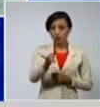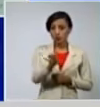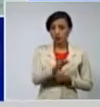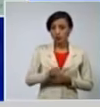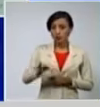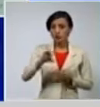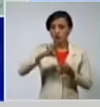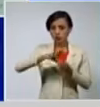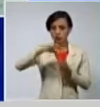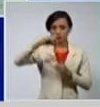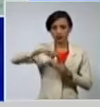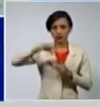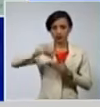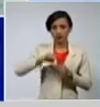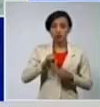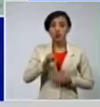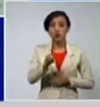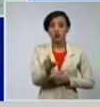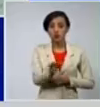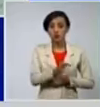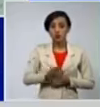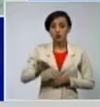Guantánamo,